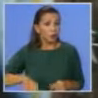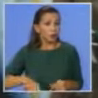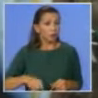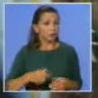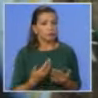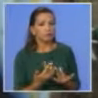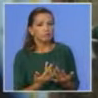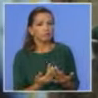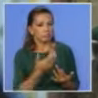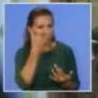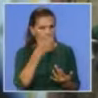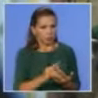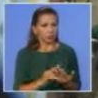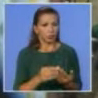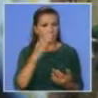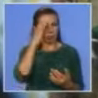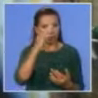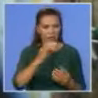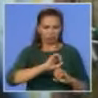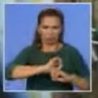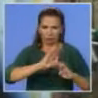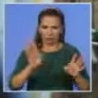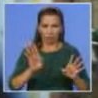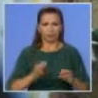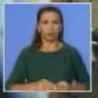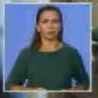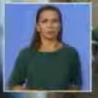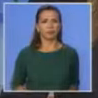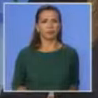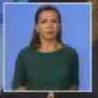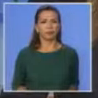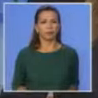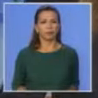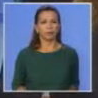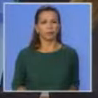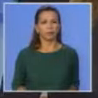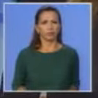prácticamente hay certezas. Luis Antonio Ruiz, 24 horas.